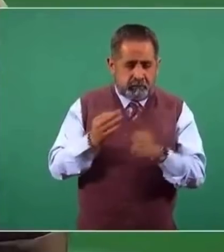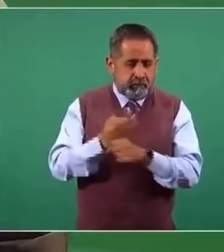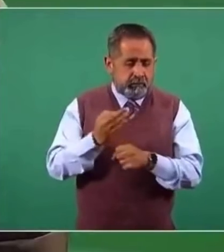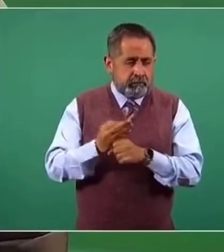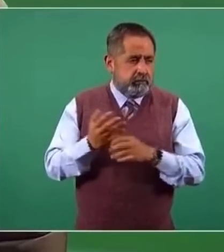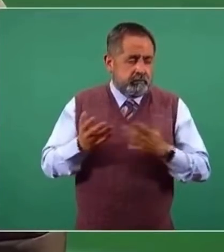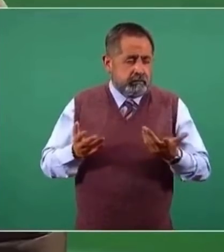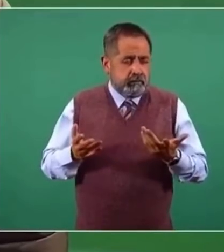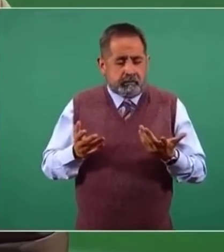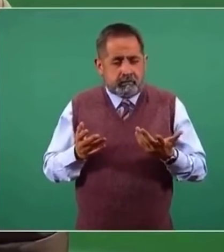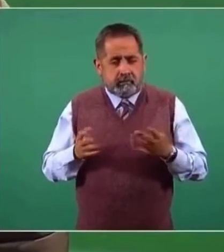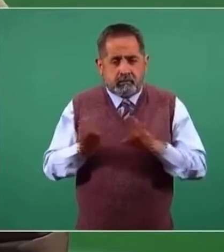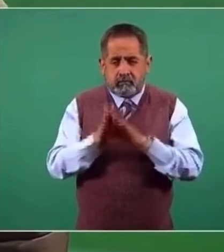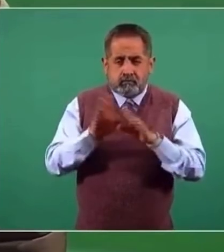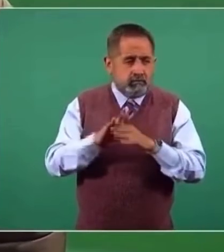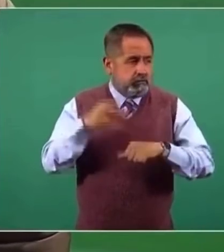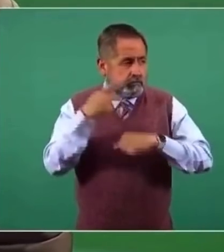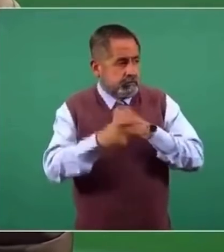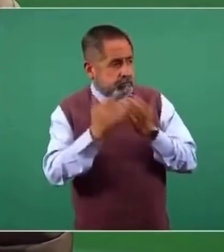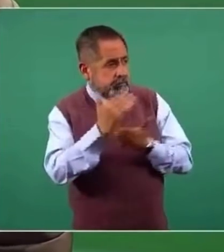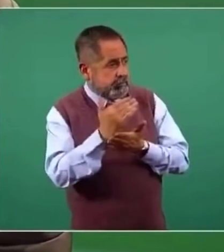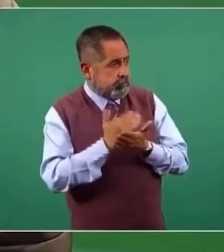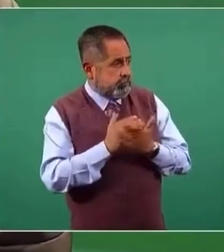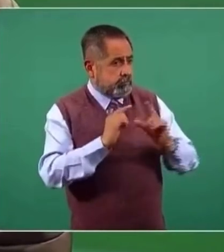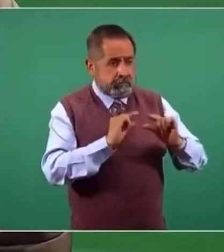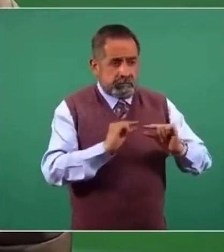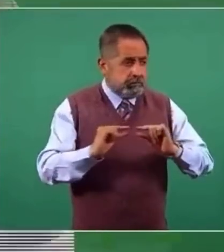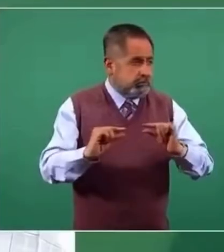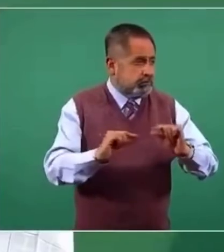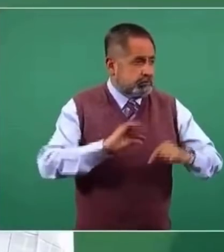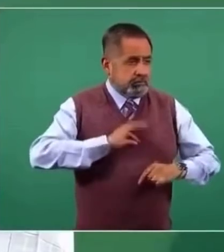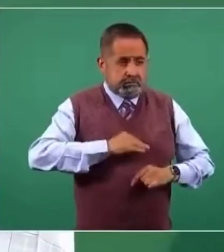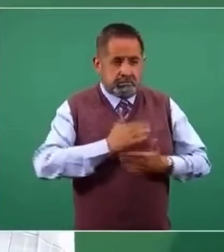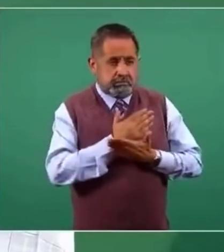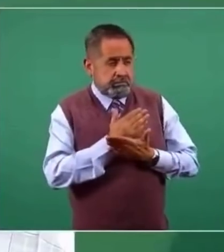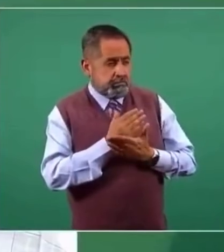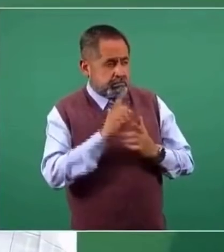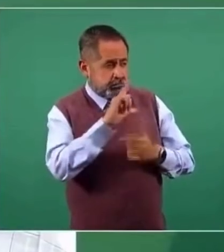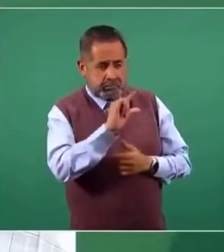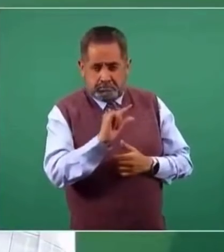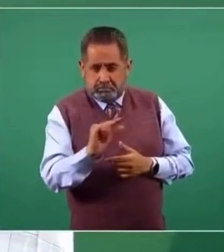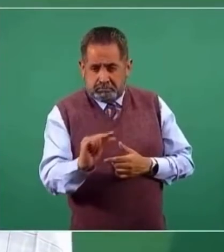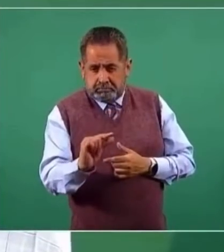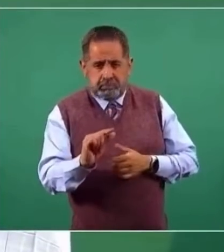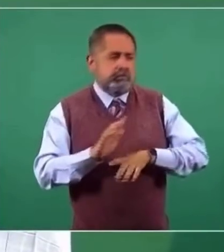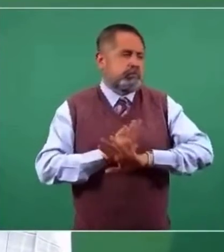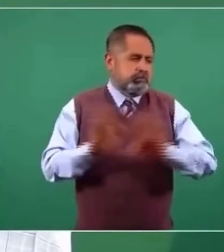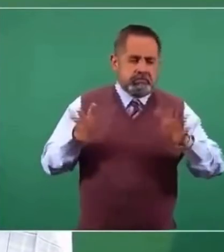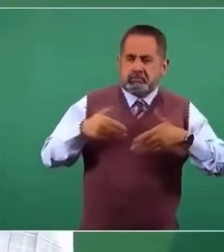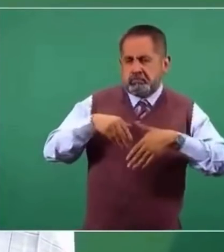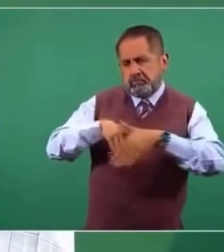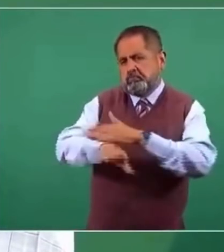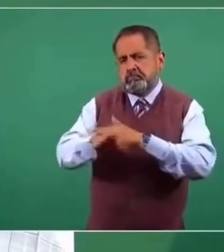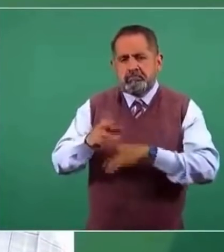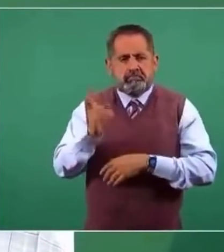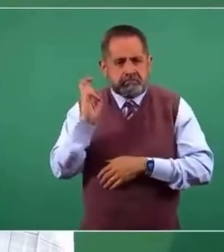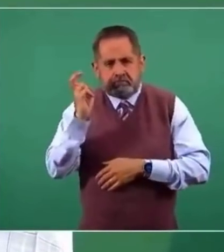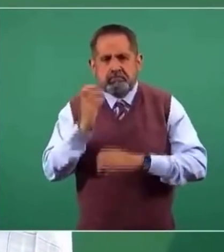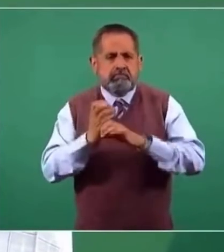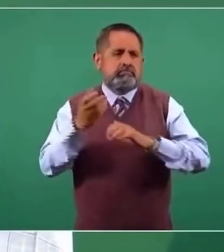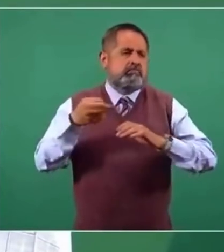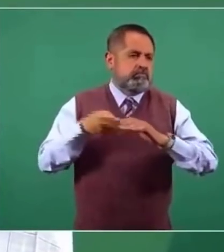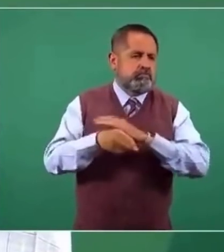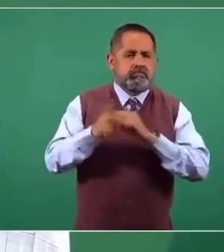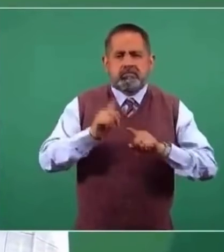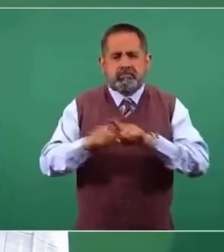del mayor bajo riesgo? Precisamente para poder controlar estas situaciones en donde